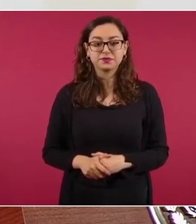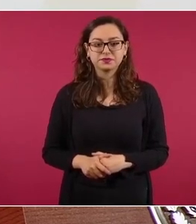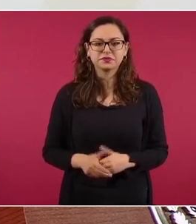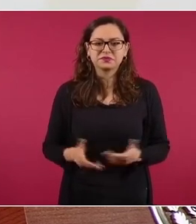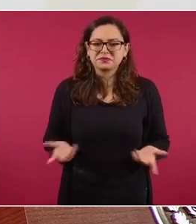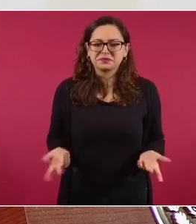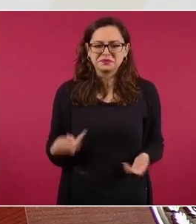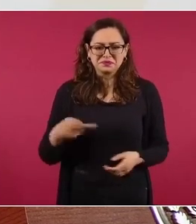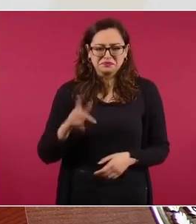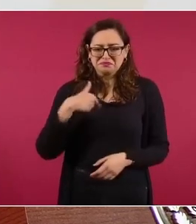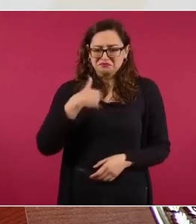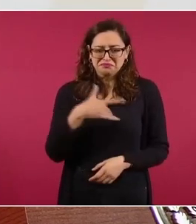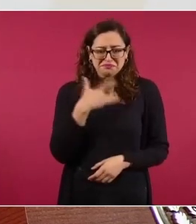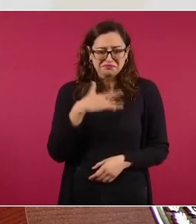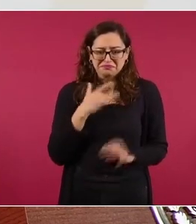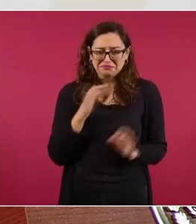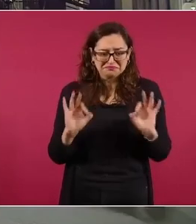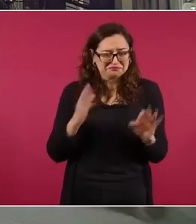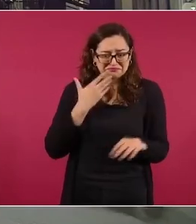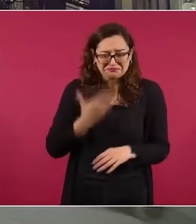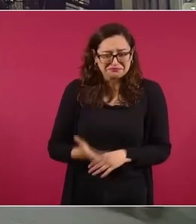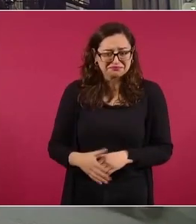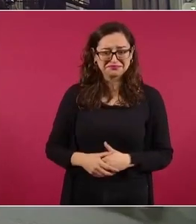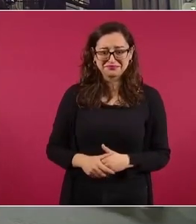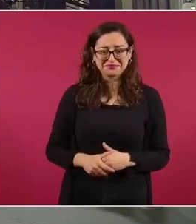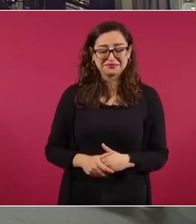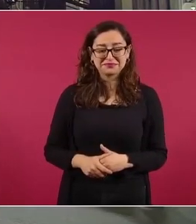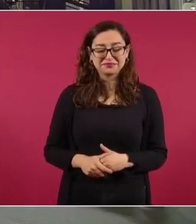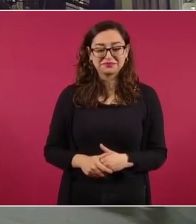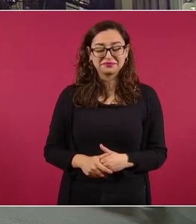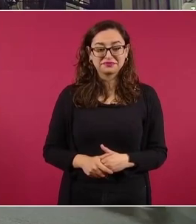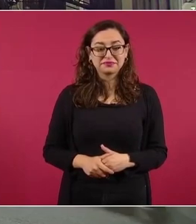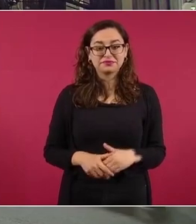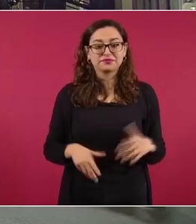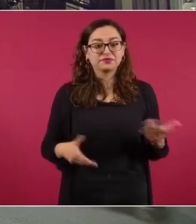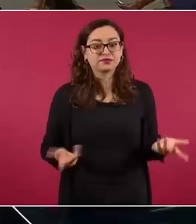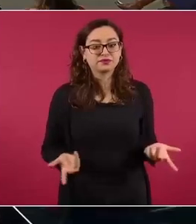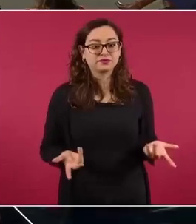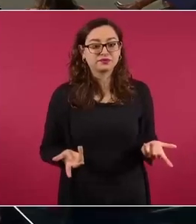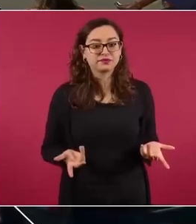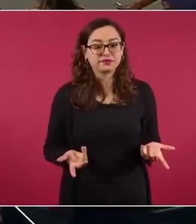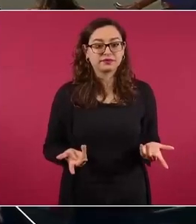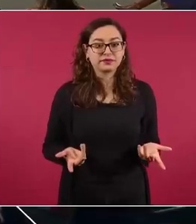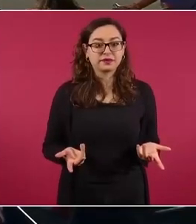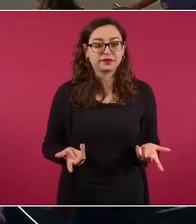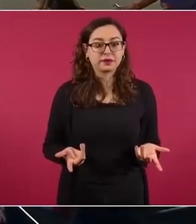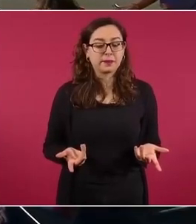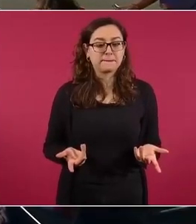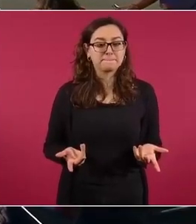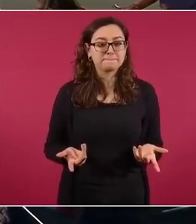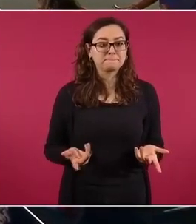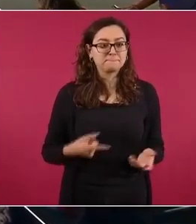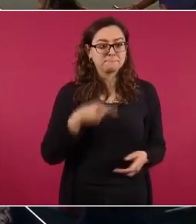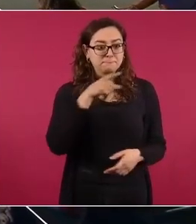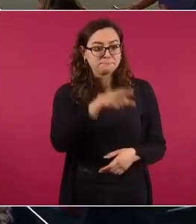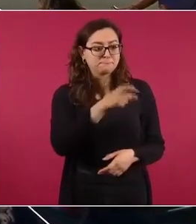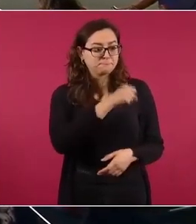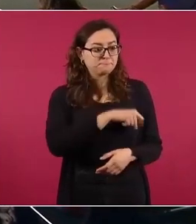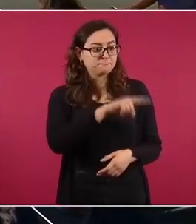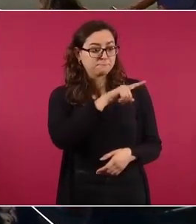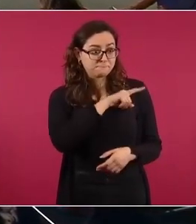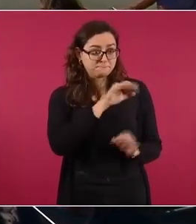pero estoy muy bien. ¿Ya saben de parte de quién viene el saludo? Pues muy bien, muy bien, muy